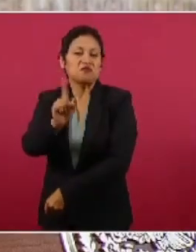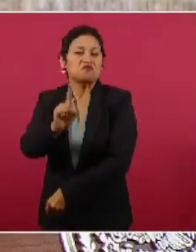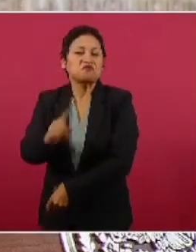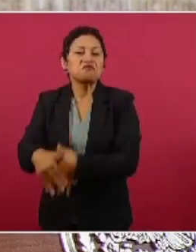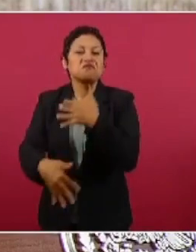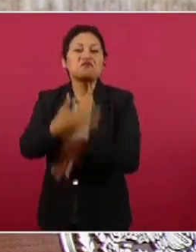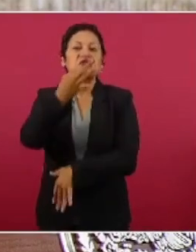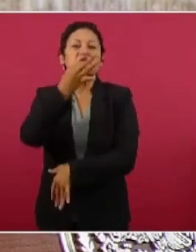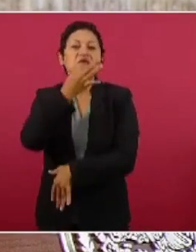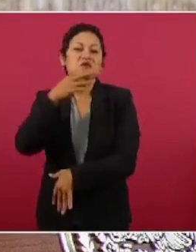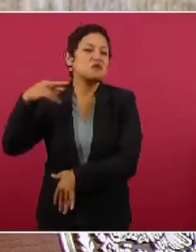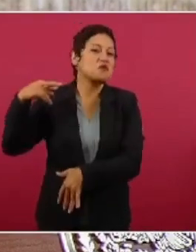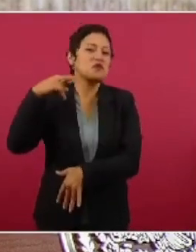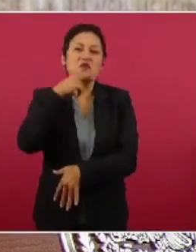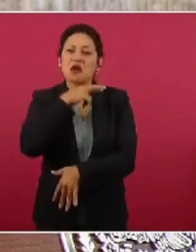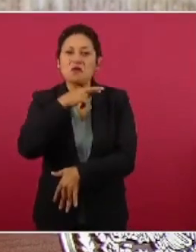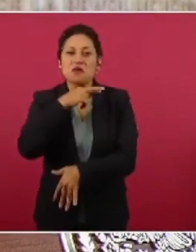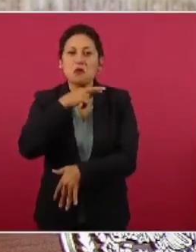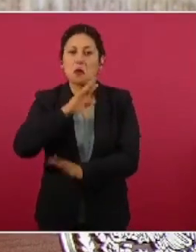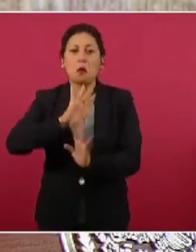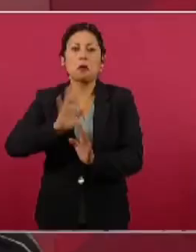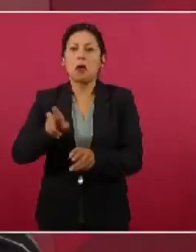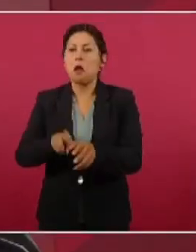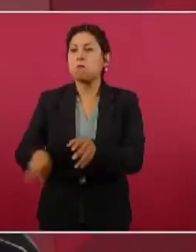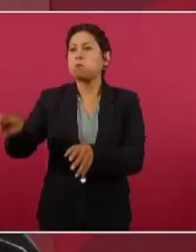Es lo más eficiente que hay.